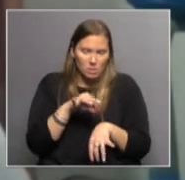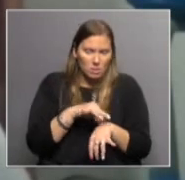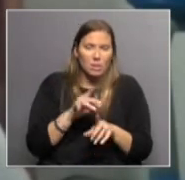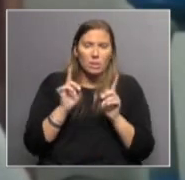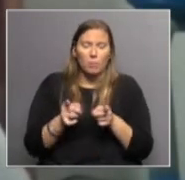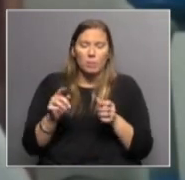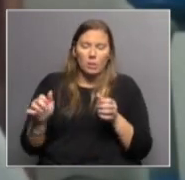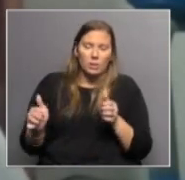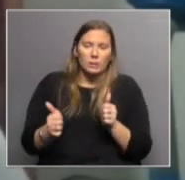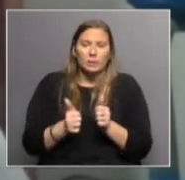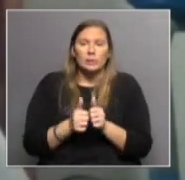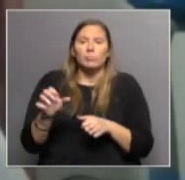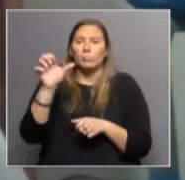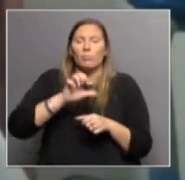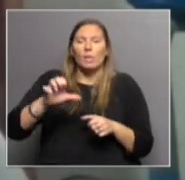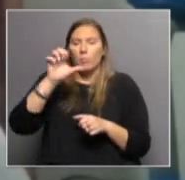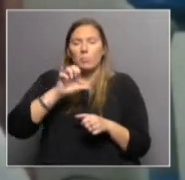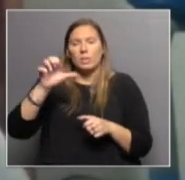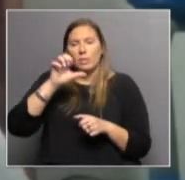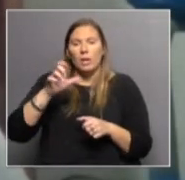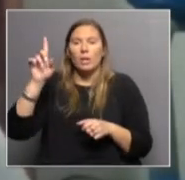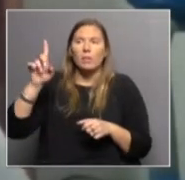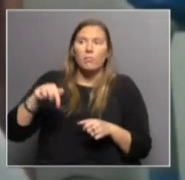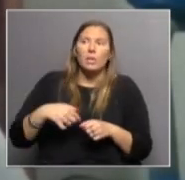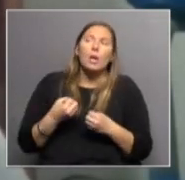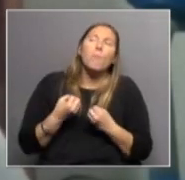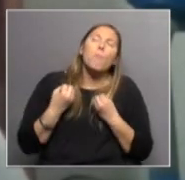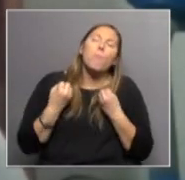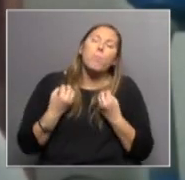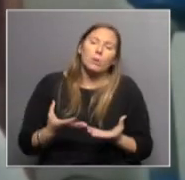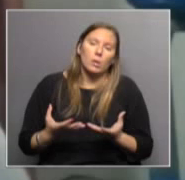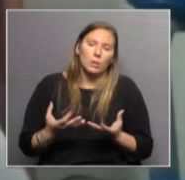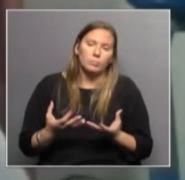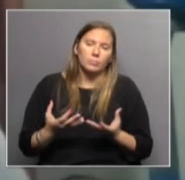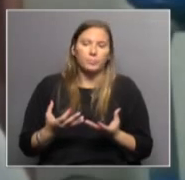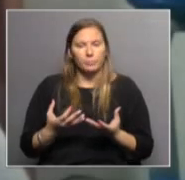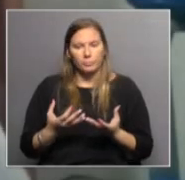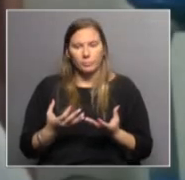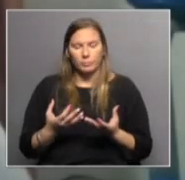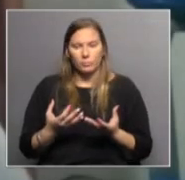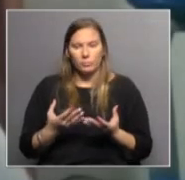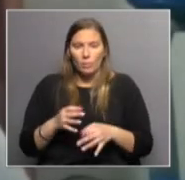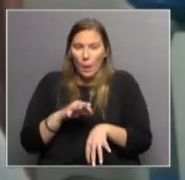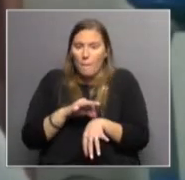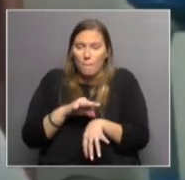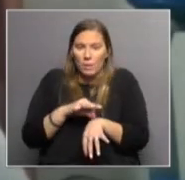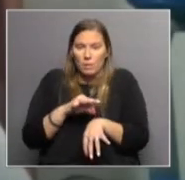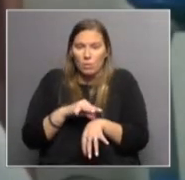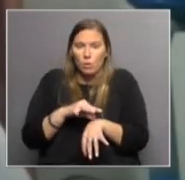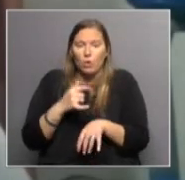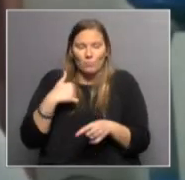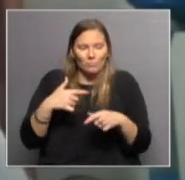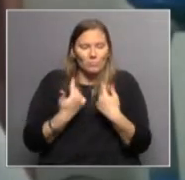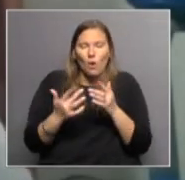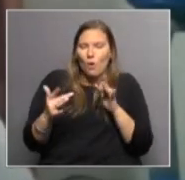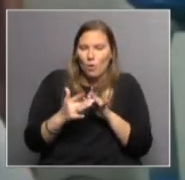incluso se incorporaron empresas, y surge porque, claro, los médicos estamos muy en